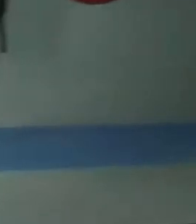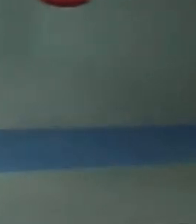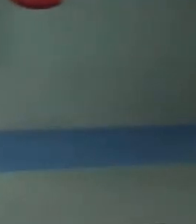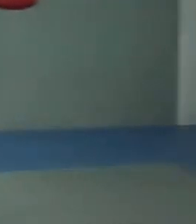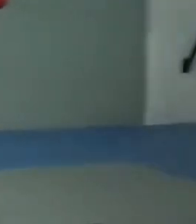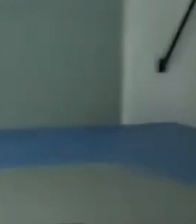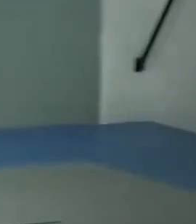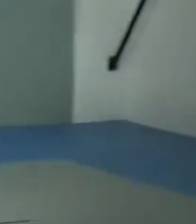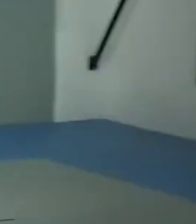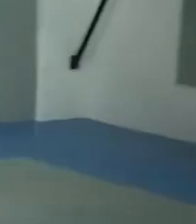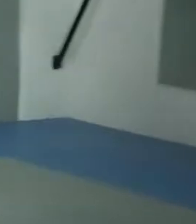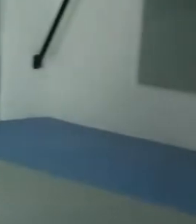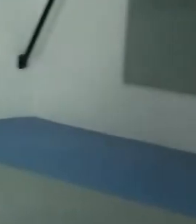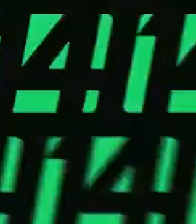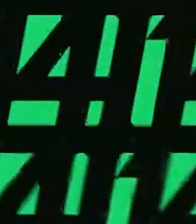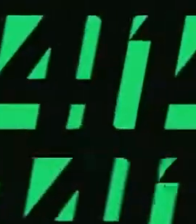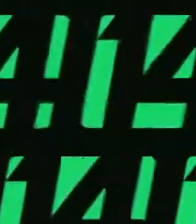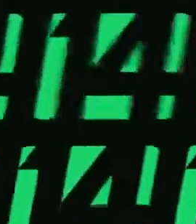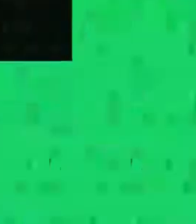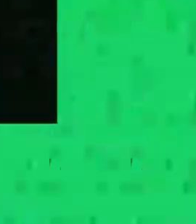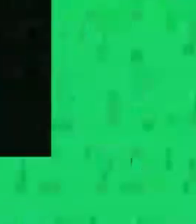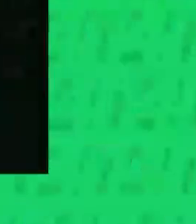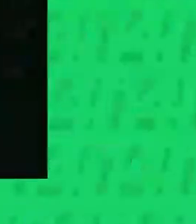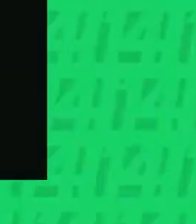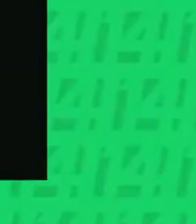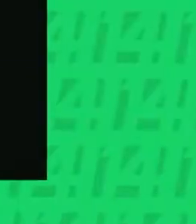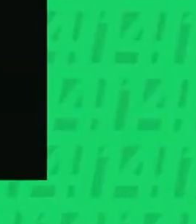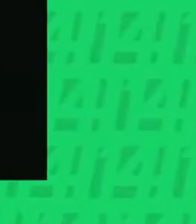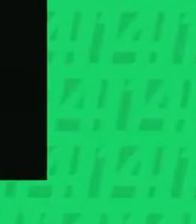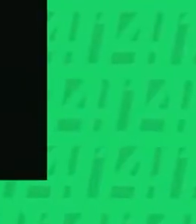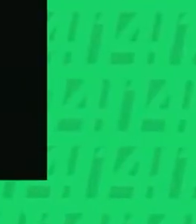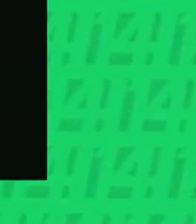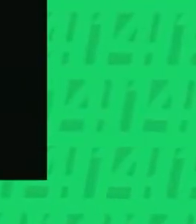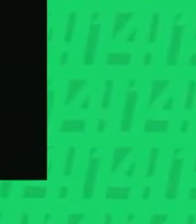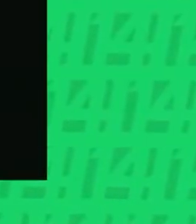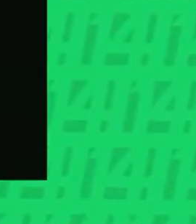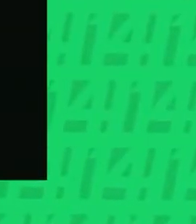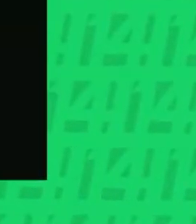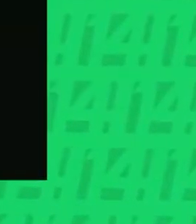pateo y con música. Cantera 14.